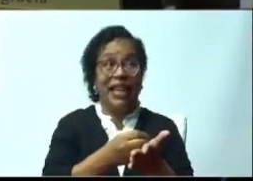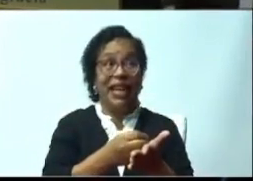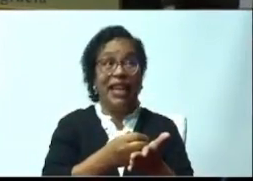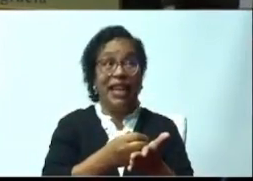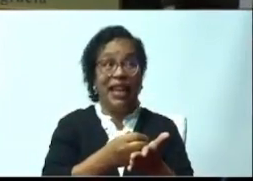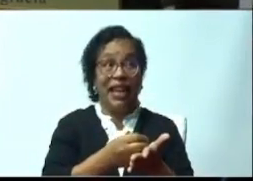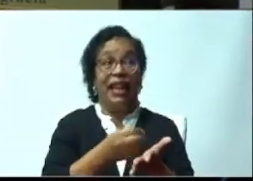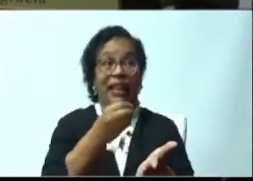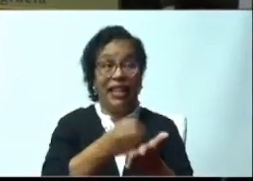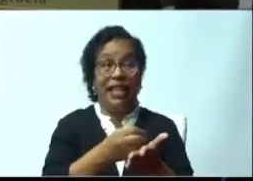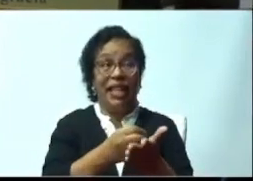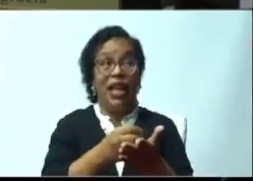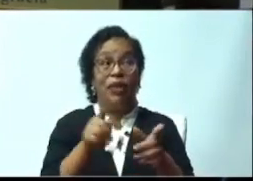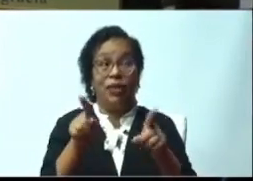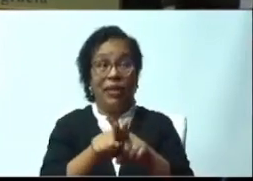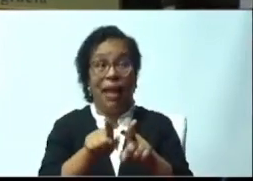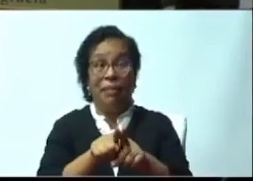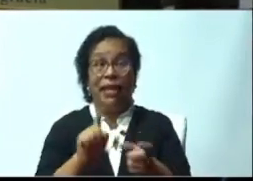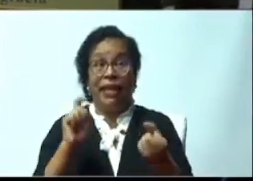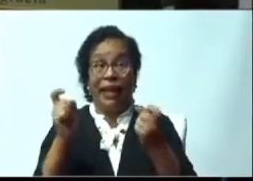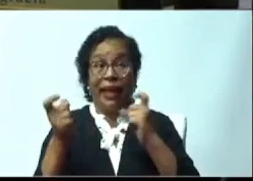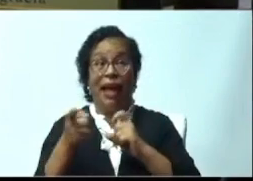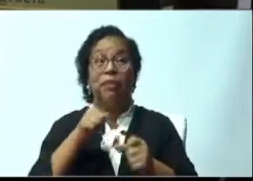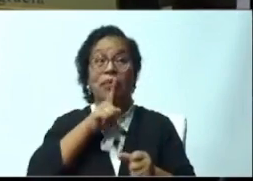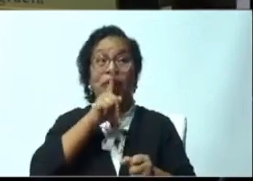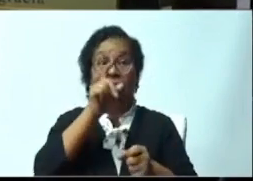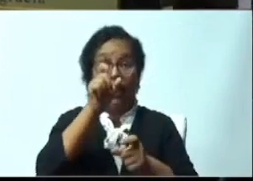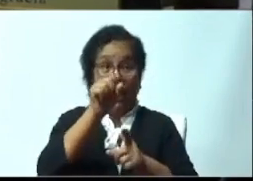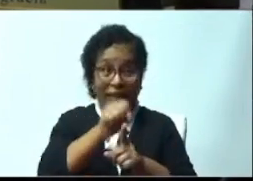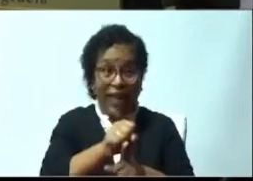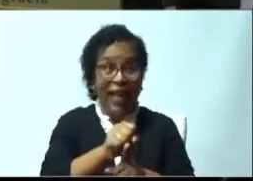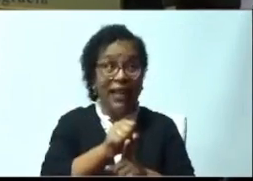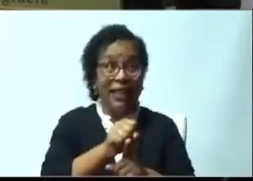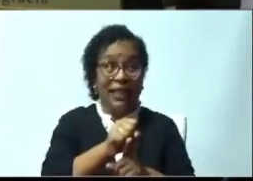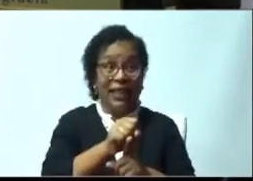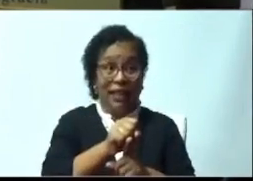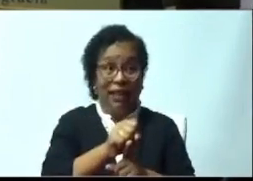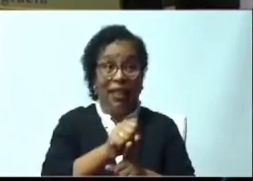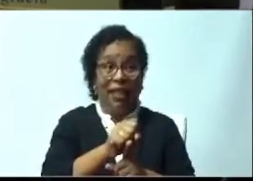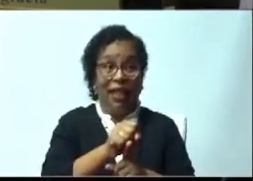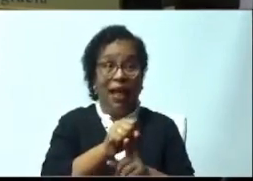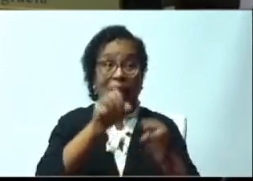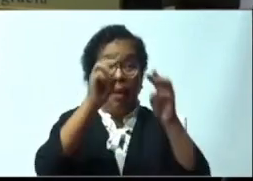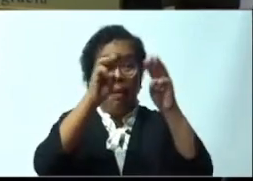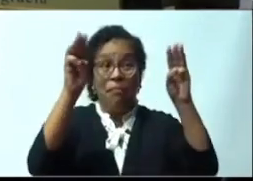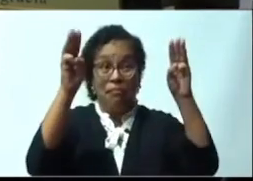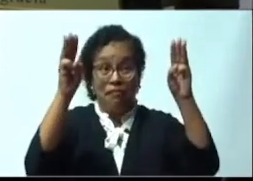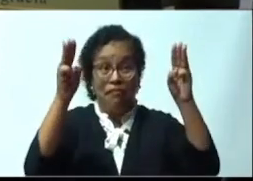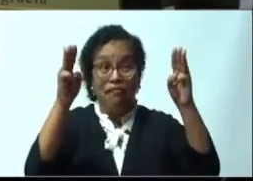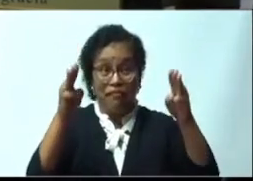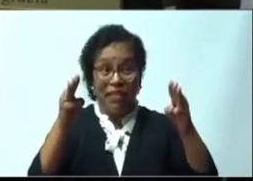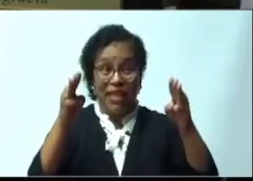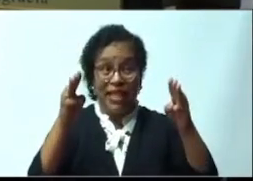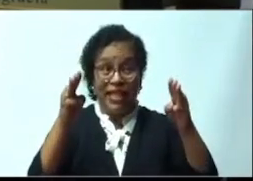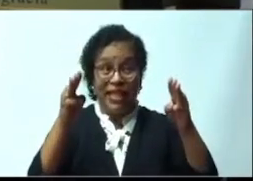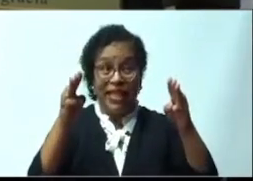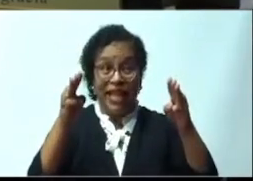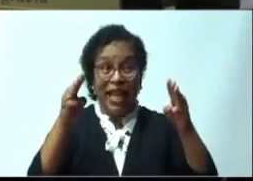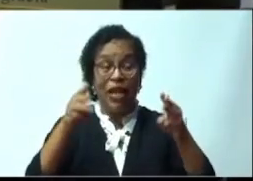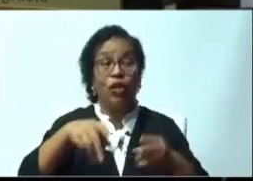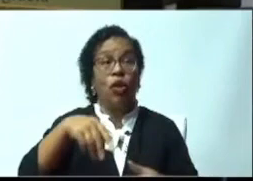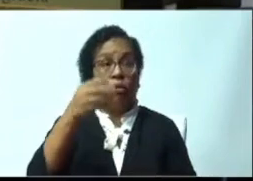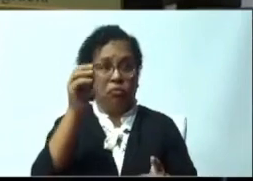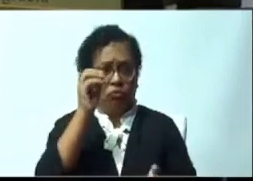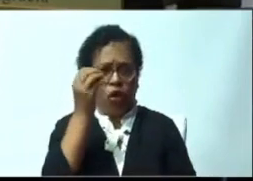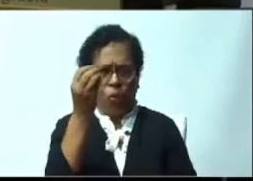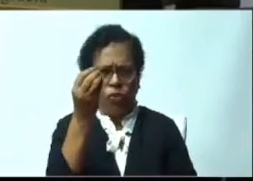de la realidad está por debajo de lo que cada ministerio gasta en publicidad. Es